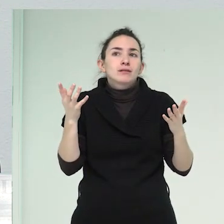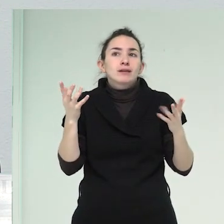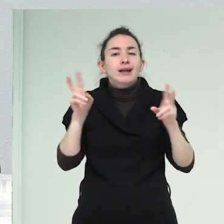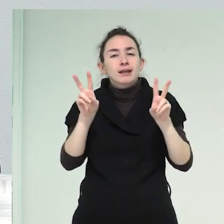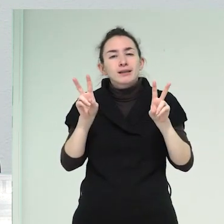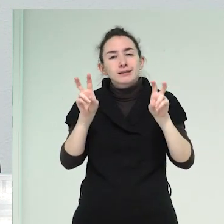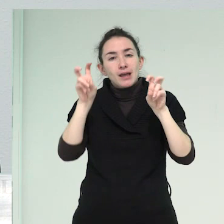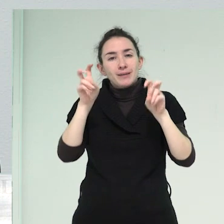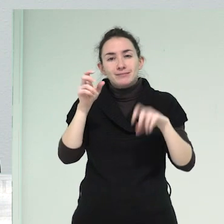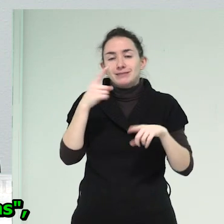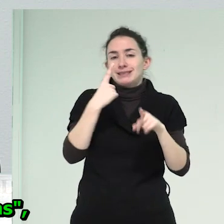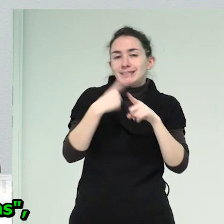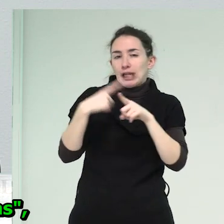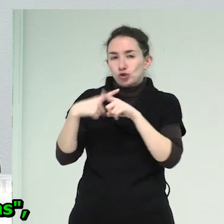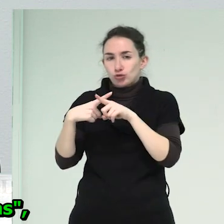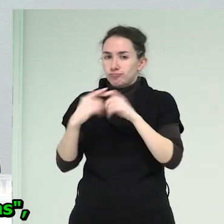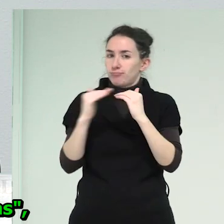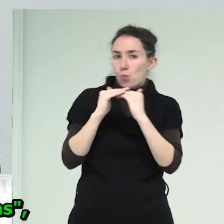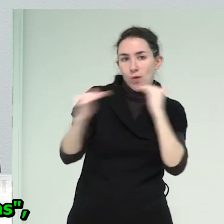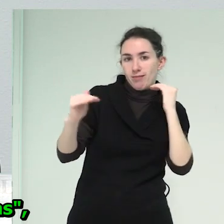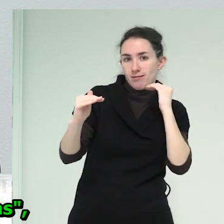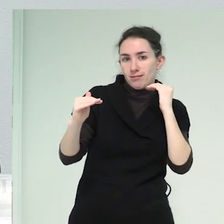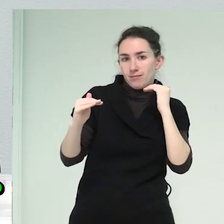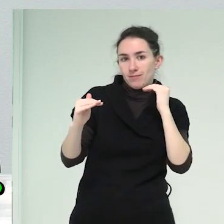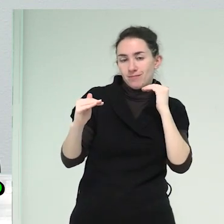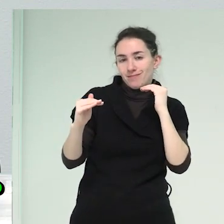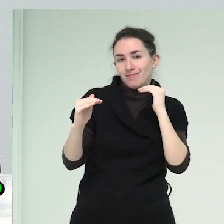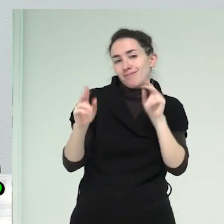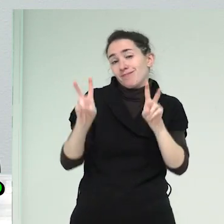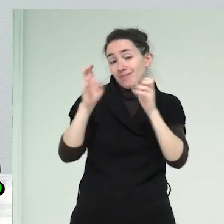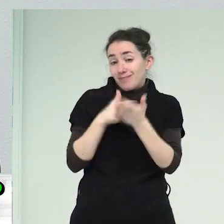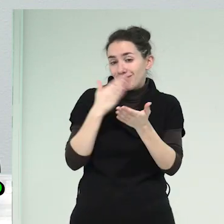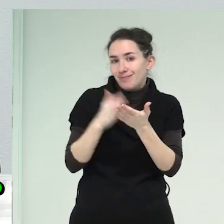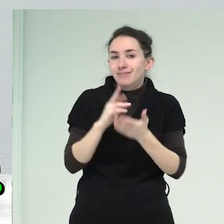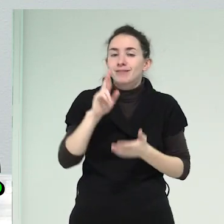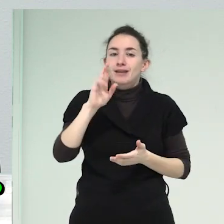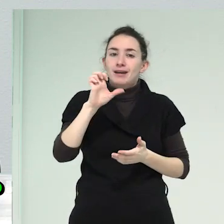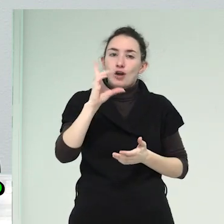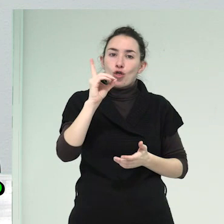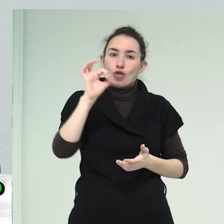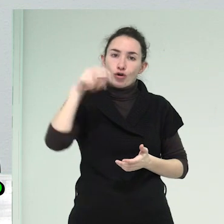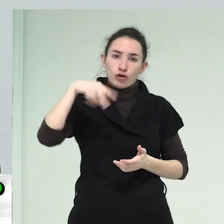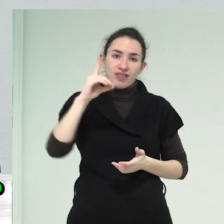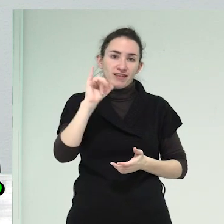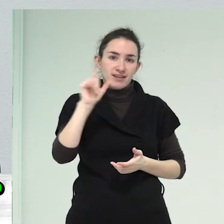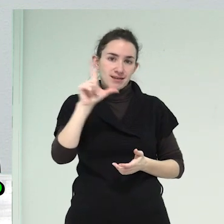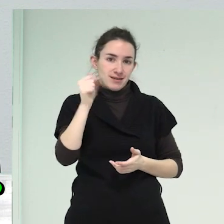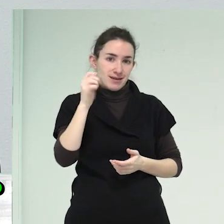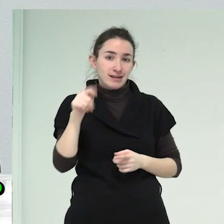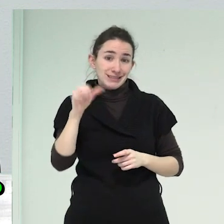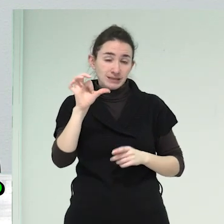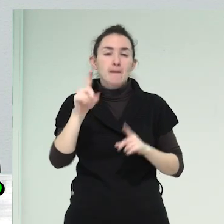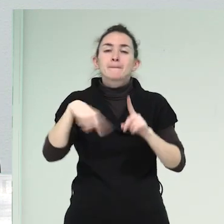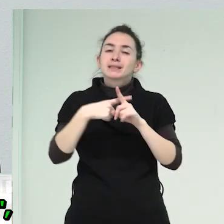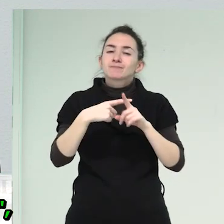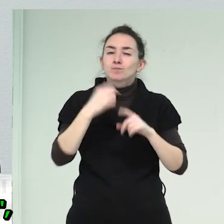hablaba de la paridad de sexos en una obra que se llamó Redondillas, y criticó explícitamente el sexismo en